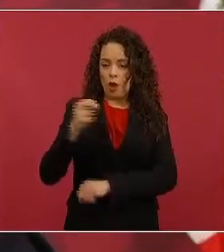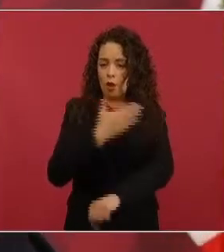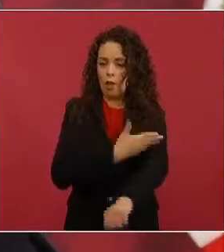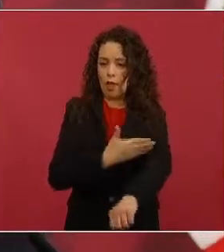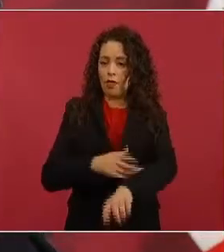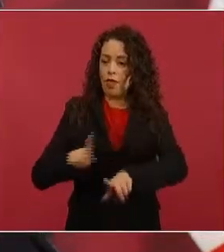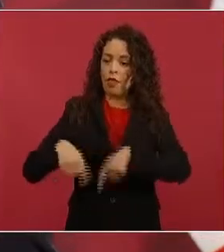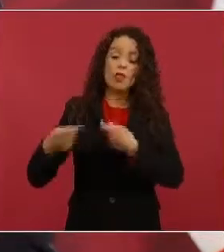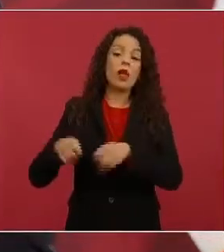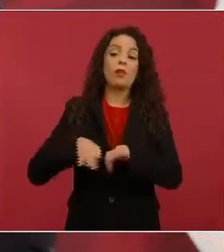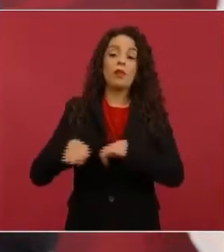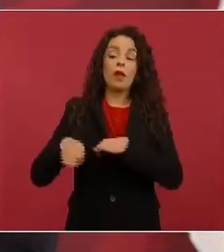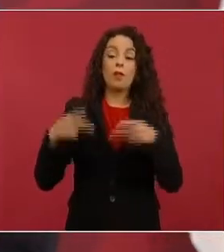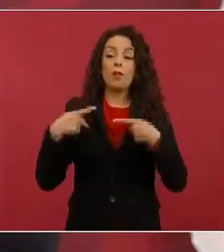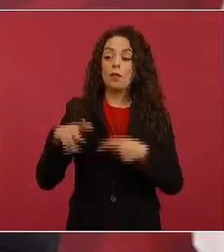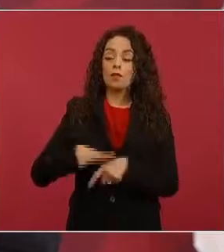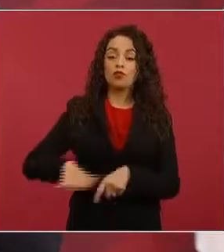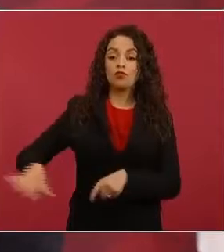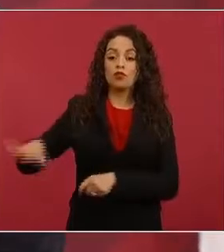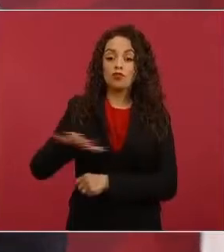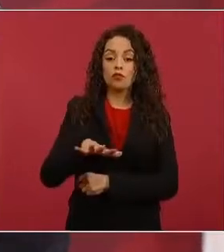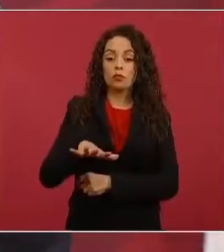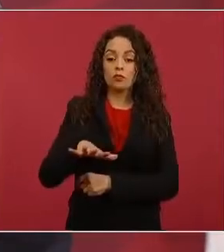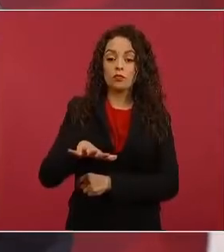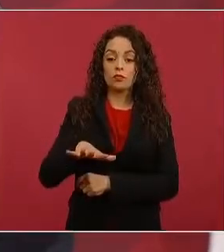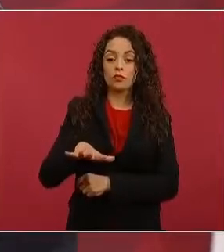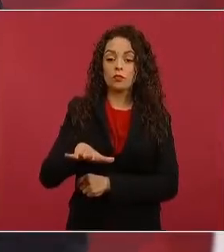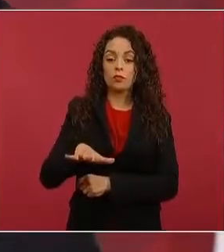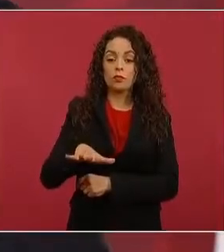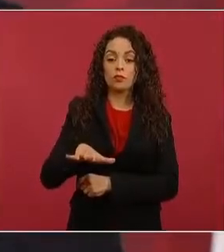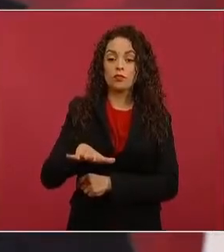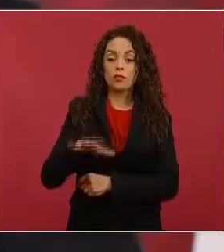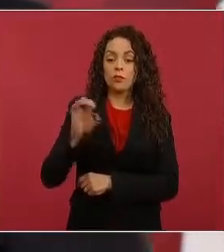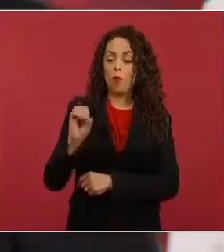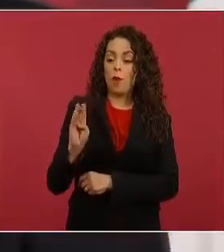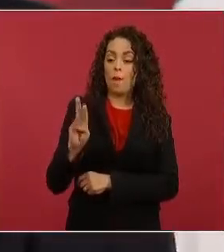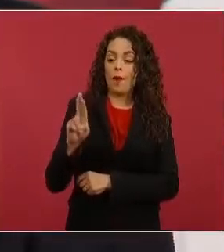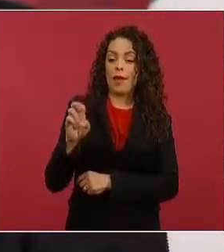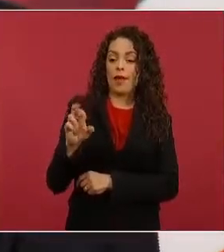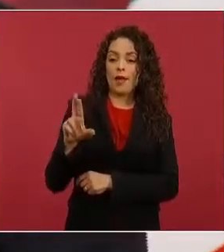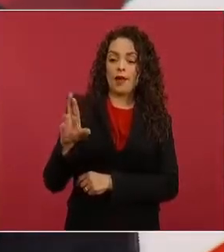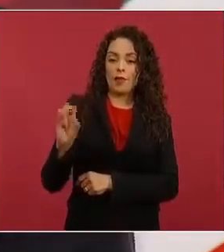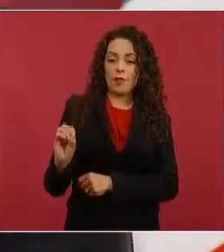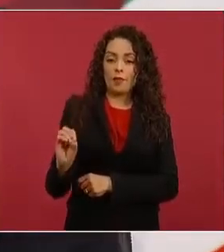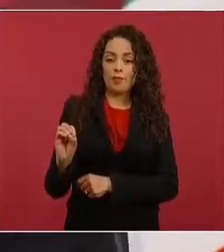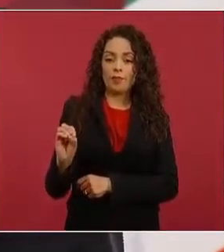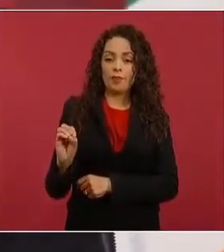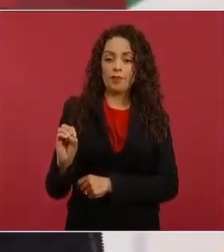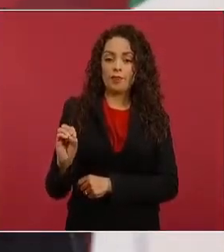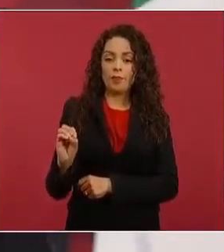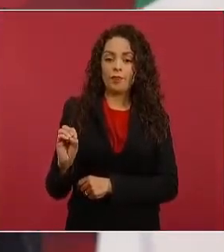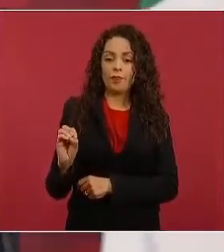a obreros de la zona textilera allá en